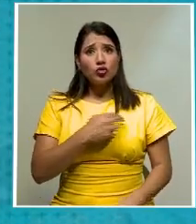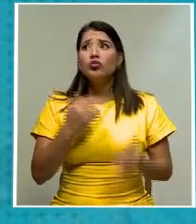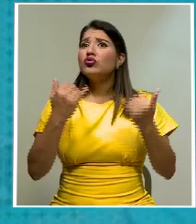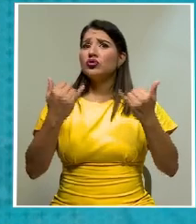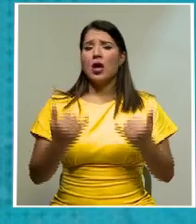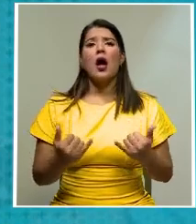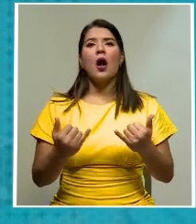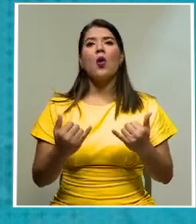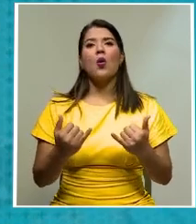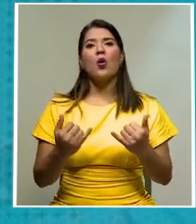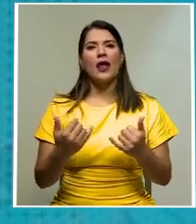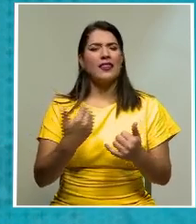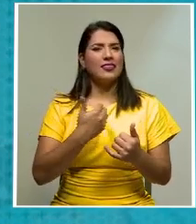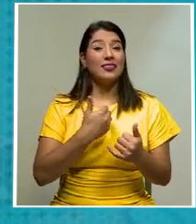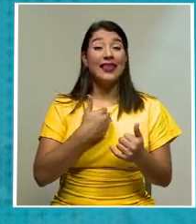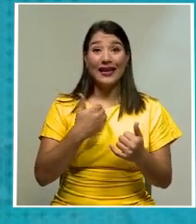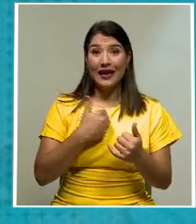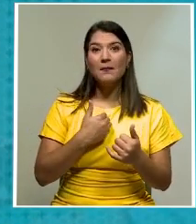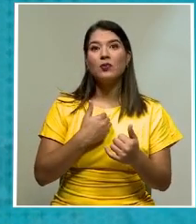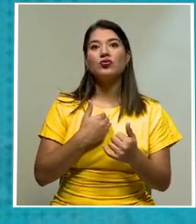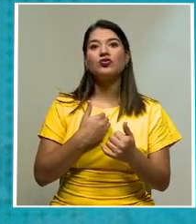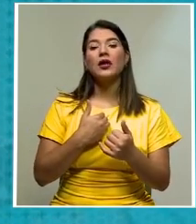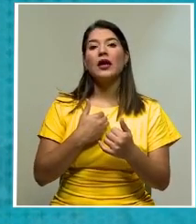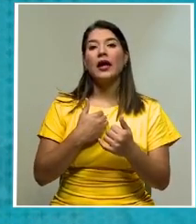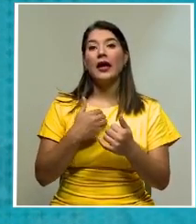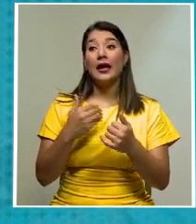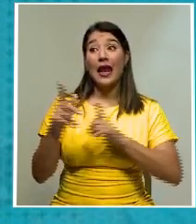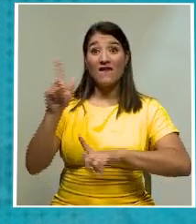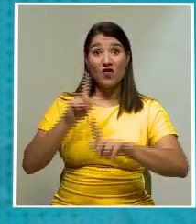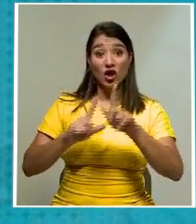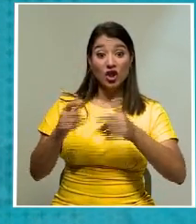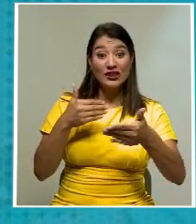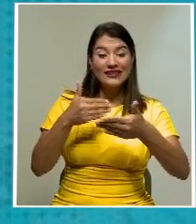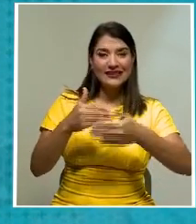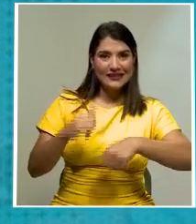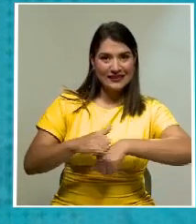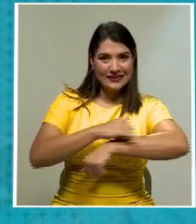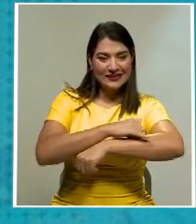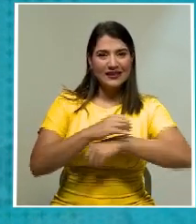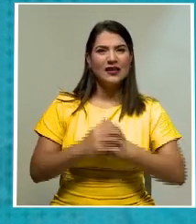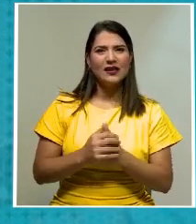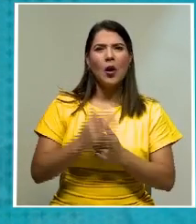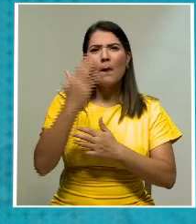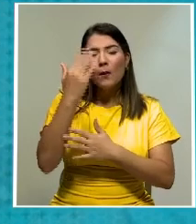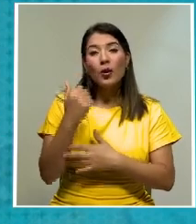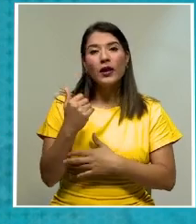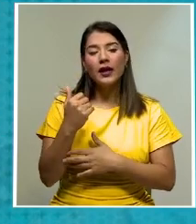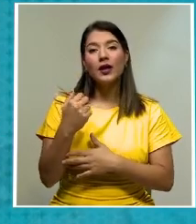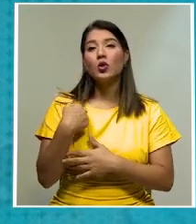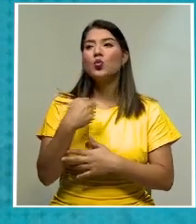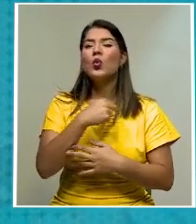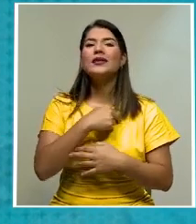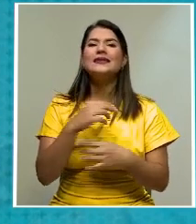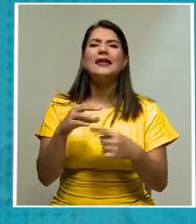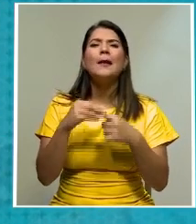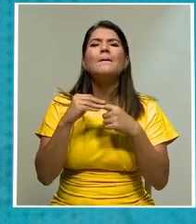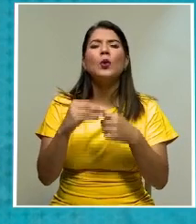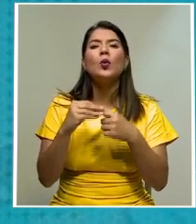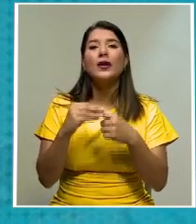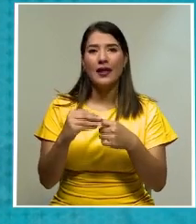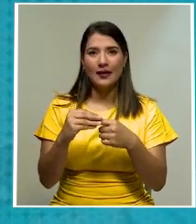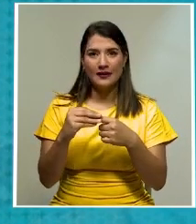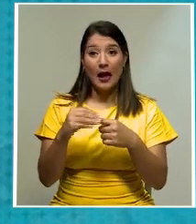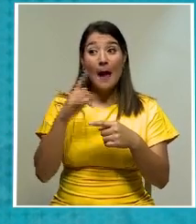vanguardia de las principales terminales aéreas del mundo, porque la prioridad en la facilitación de viajes es preservar la